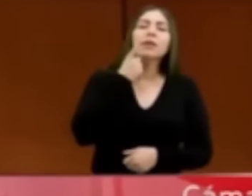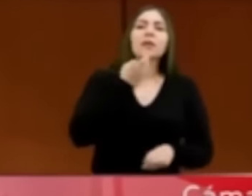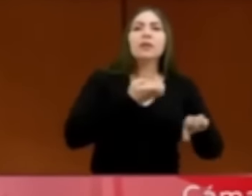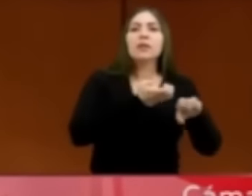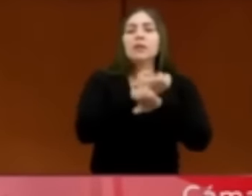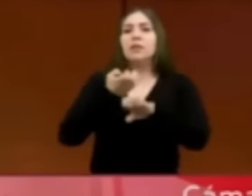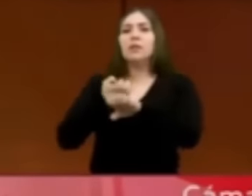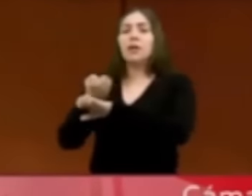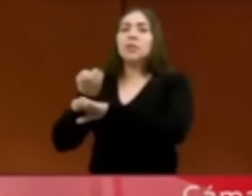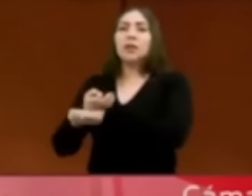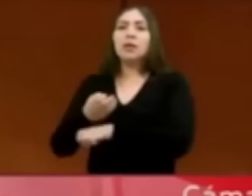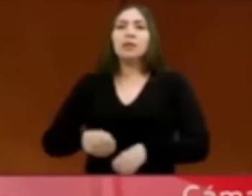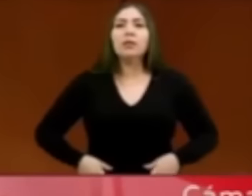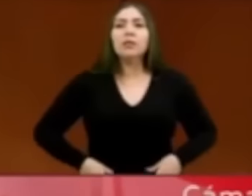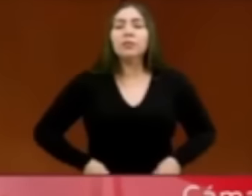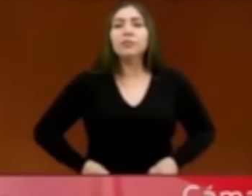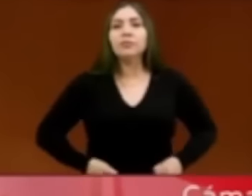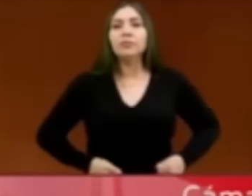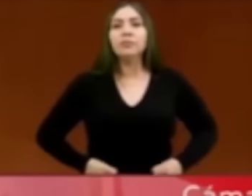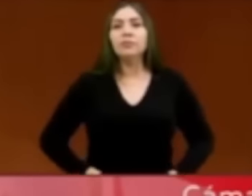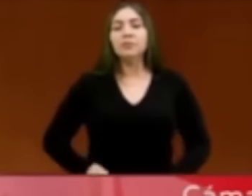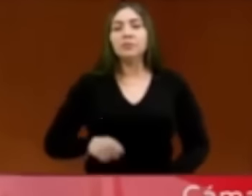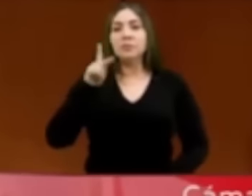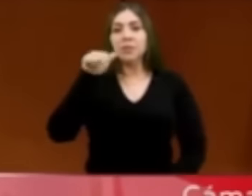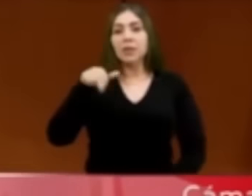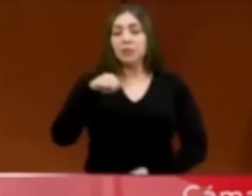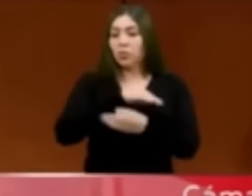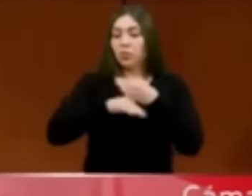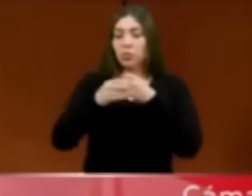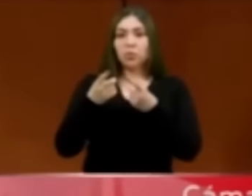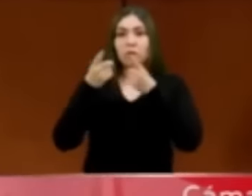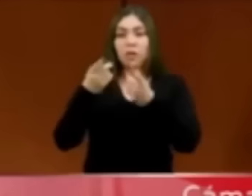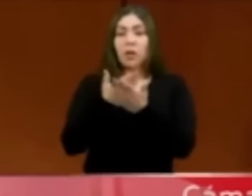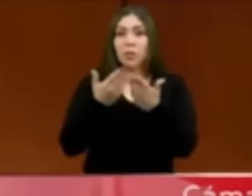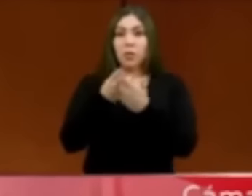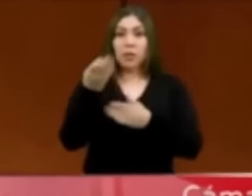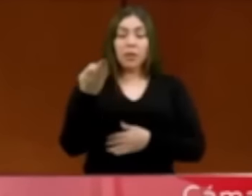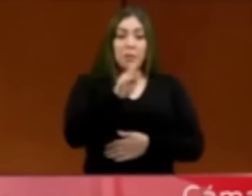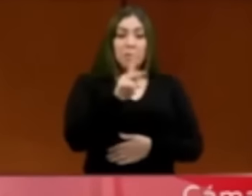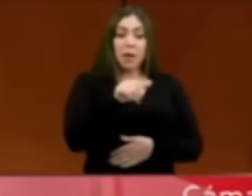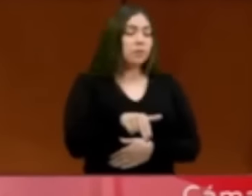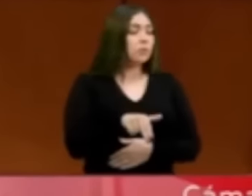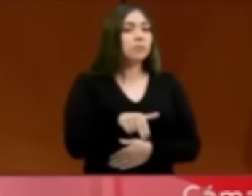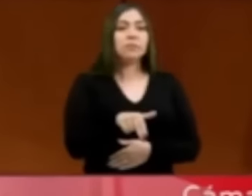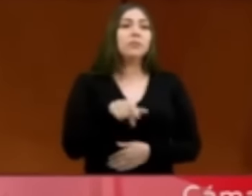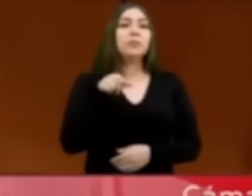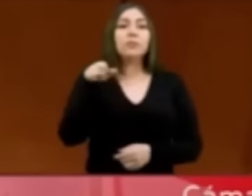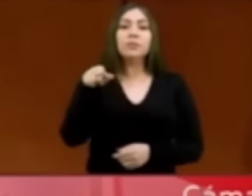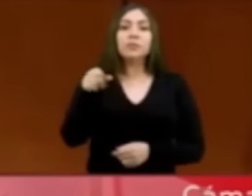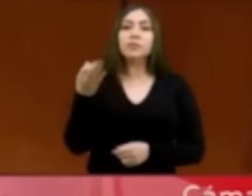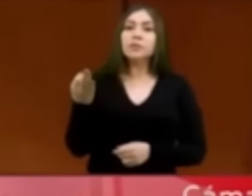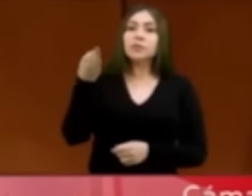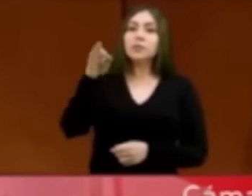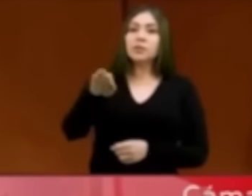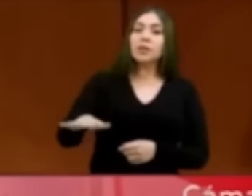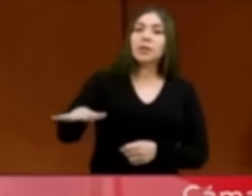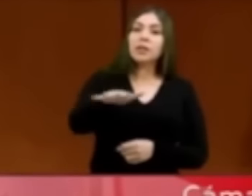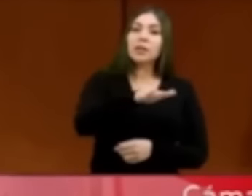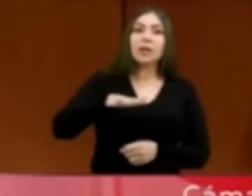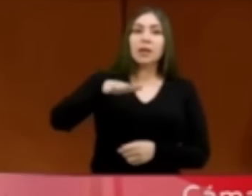El PAN les dio todo. Pero no estás traicionando al PAN, querido Miguel. Estás traicionando al pueblo